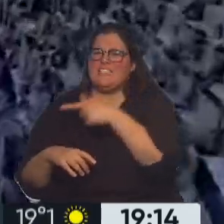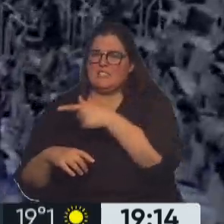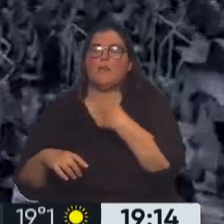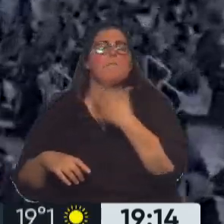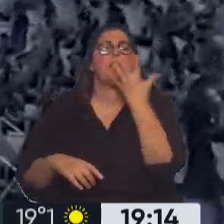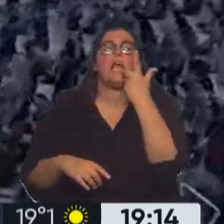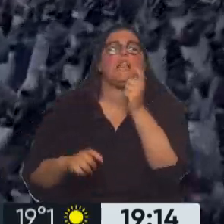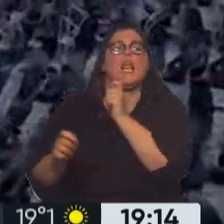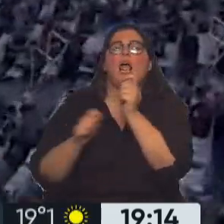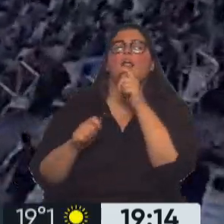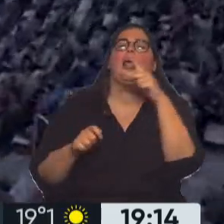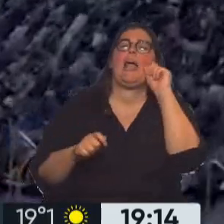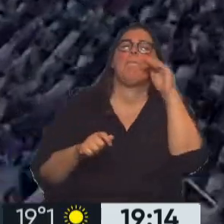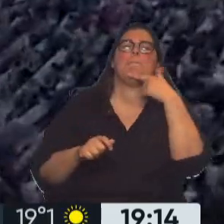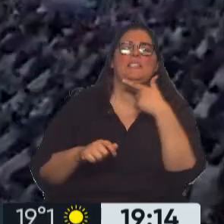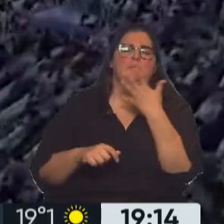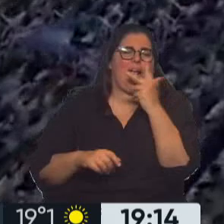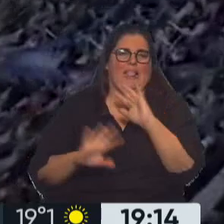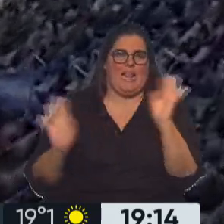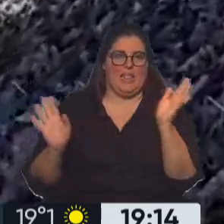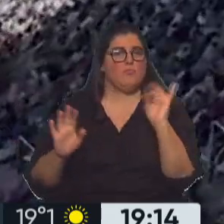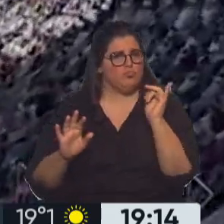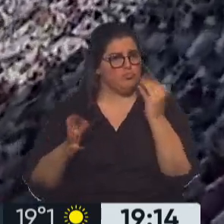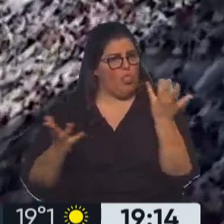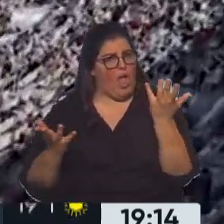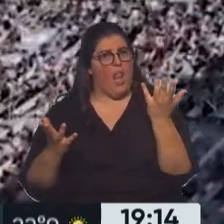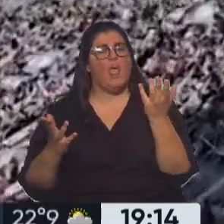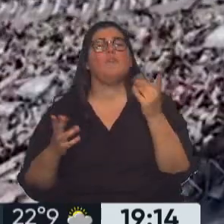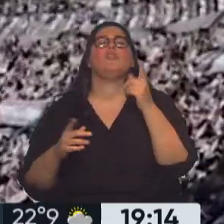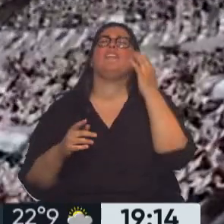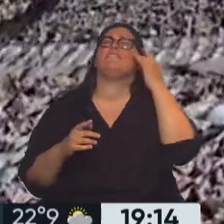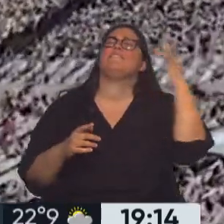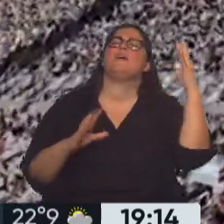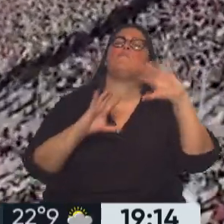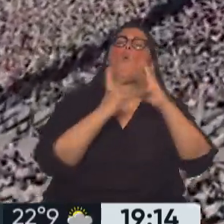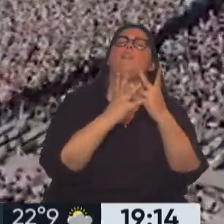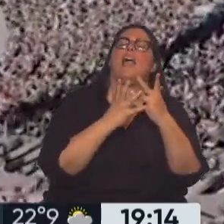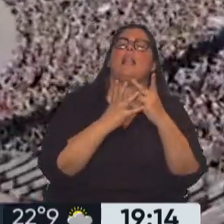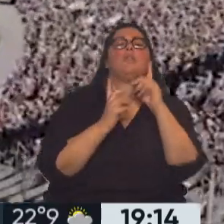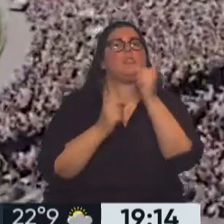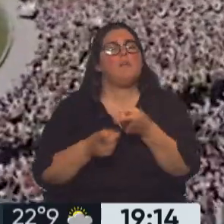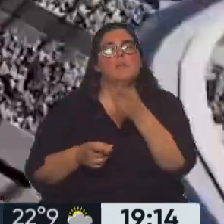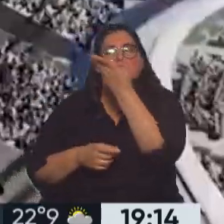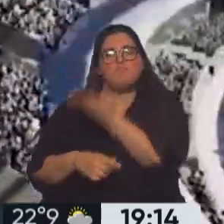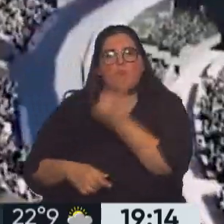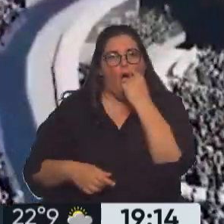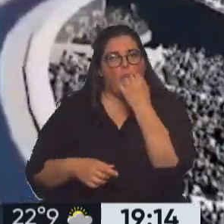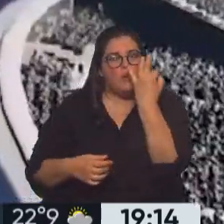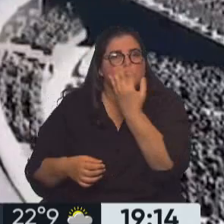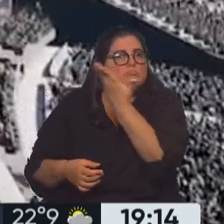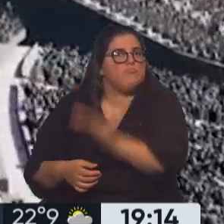gustaría hacer una entrevista con Bueno dale dale hace una semana no solo por la nostalgia del mundial porque es un hombre que